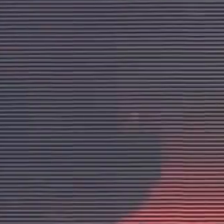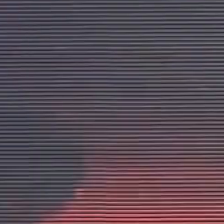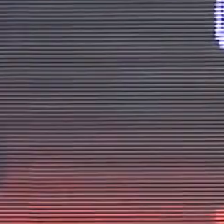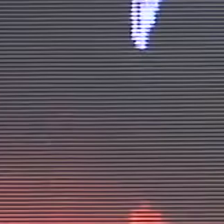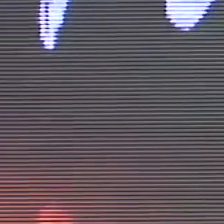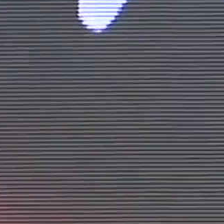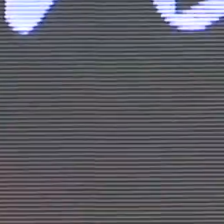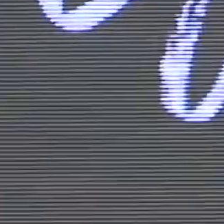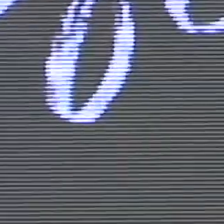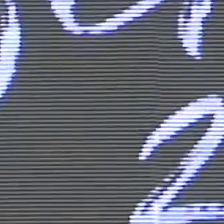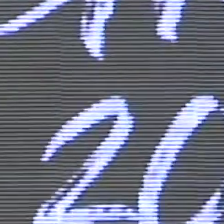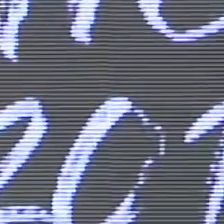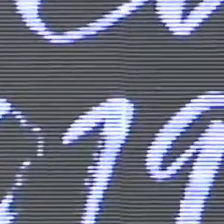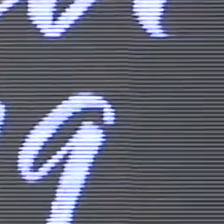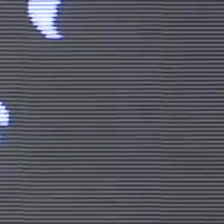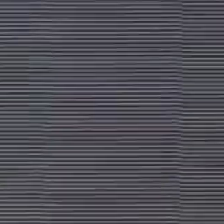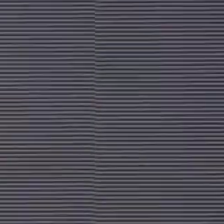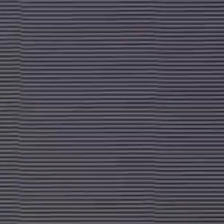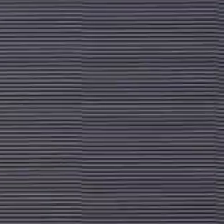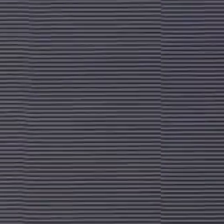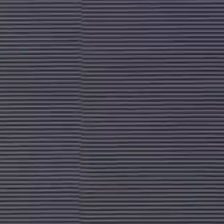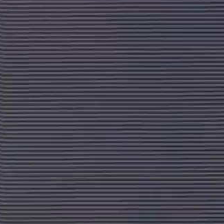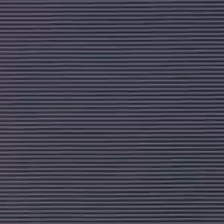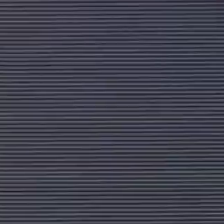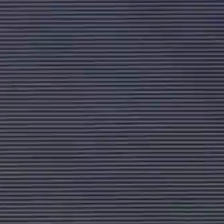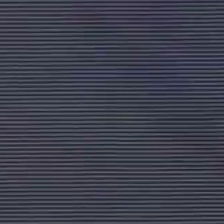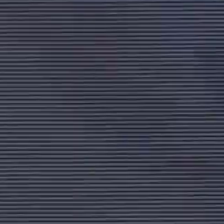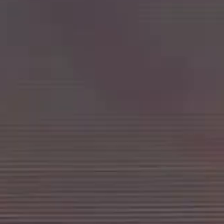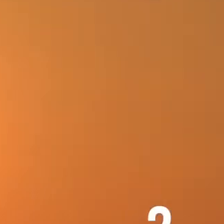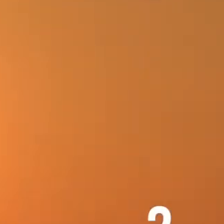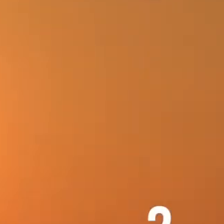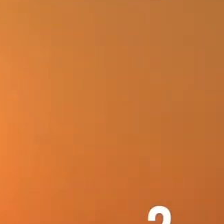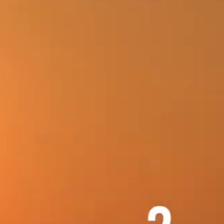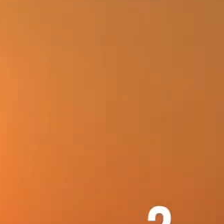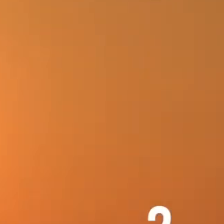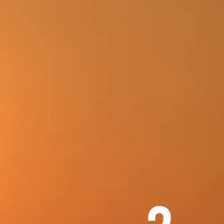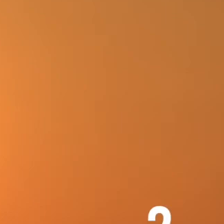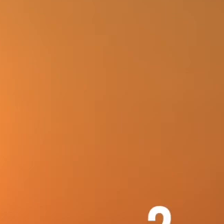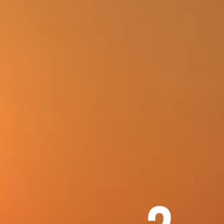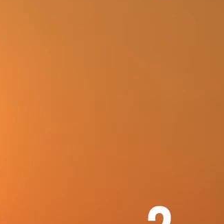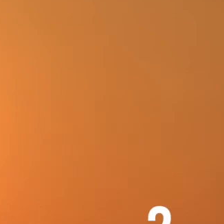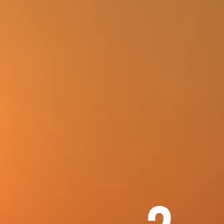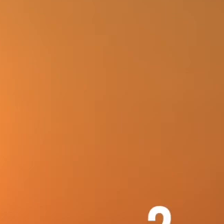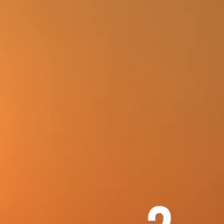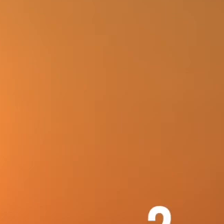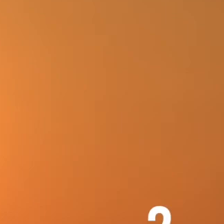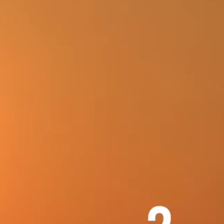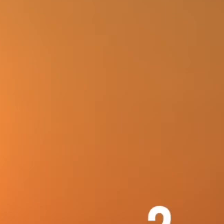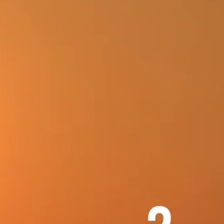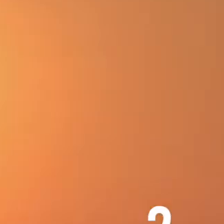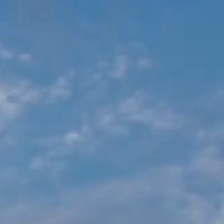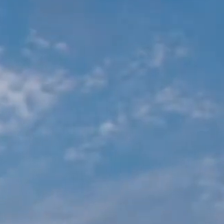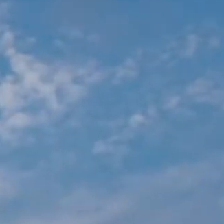América es una ola de emprendedurismo profético. 2020 es el tiempo del